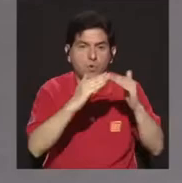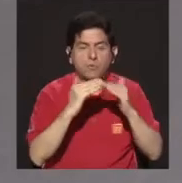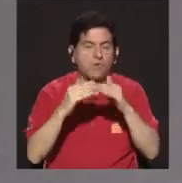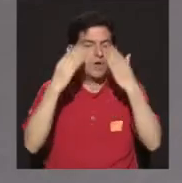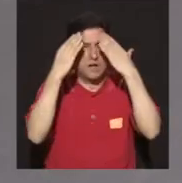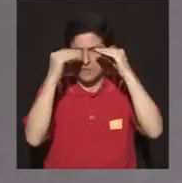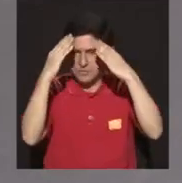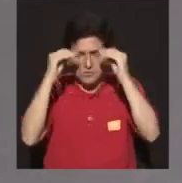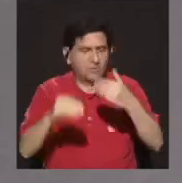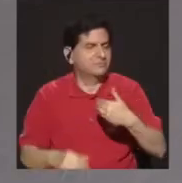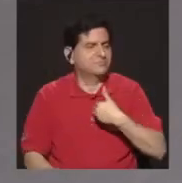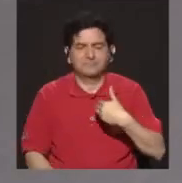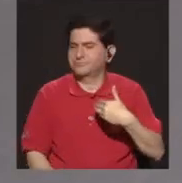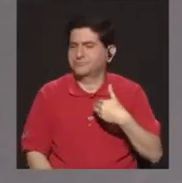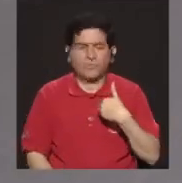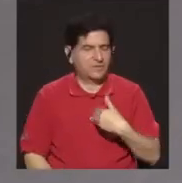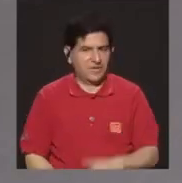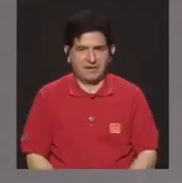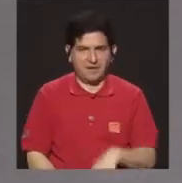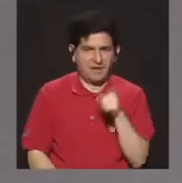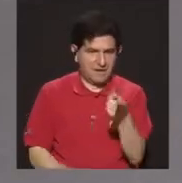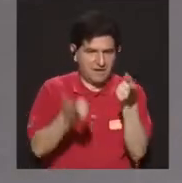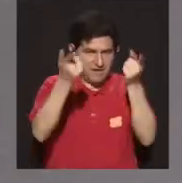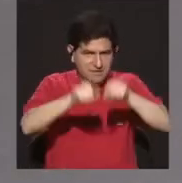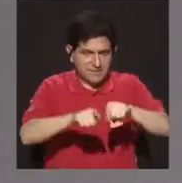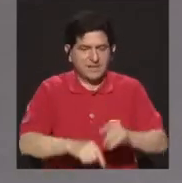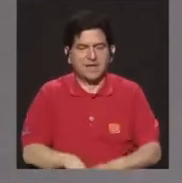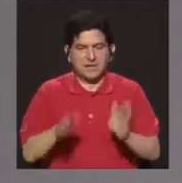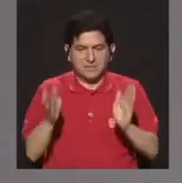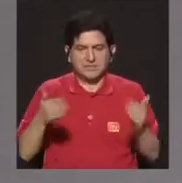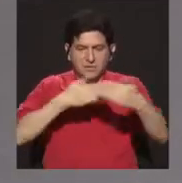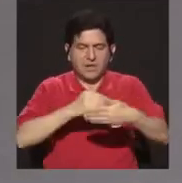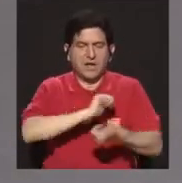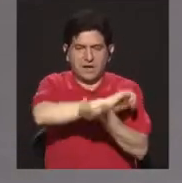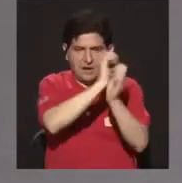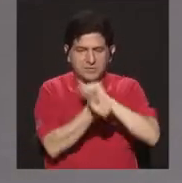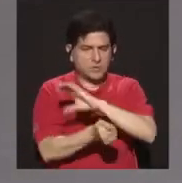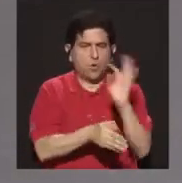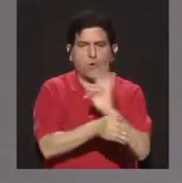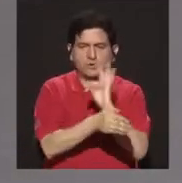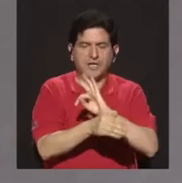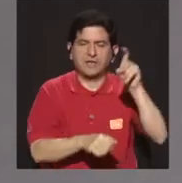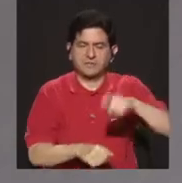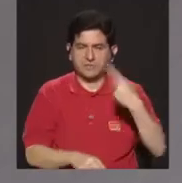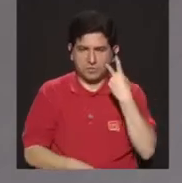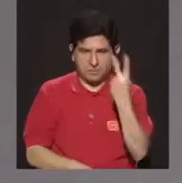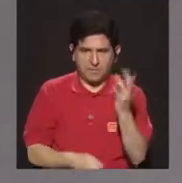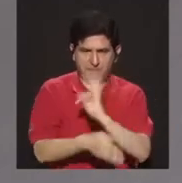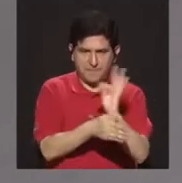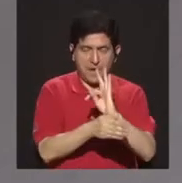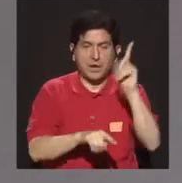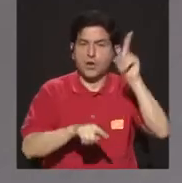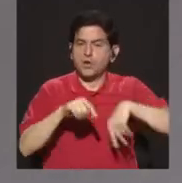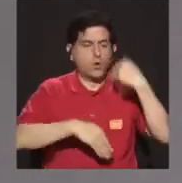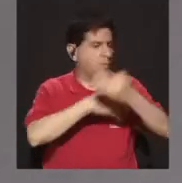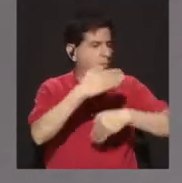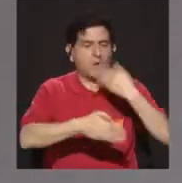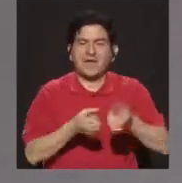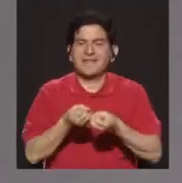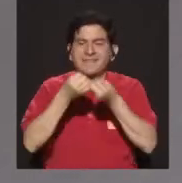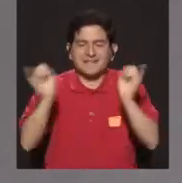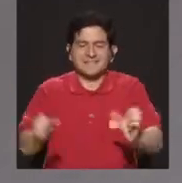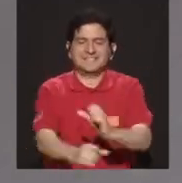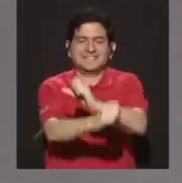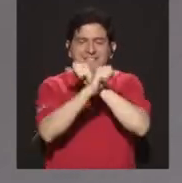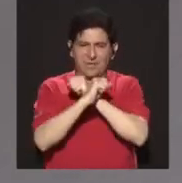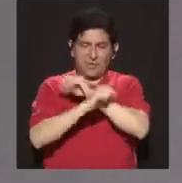está informada ni tienen las cajas convertidoras o los televisores necesarios para ver la televisión el proceso no se puede llevar a cabo si no sabes